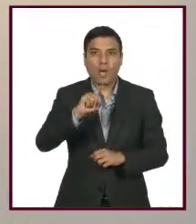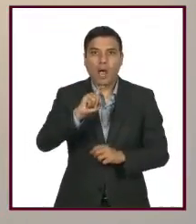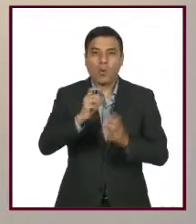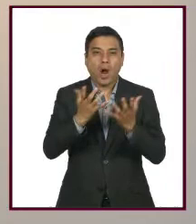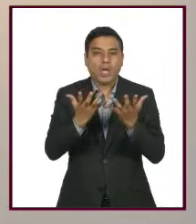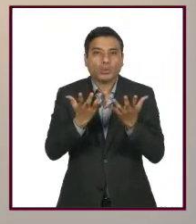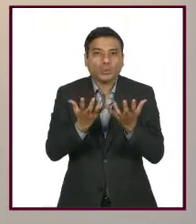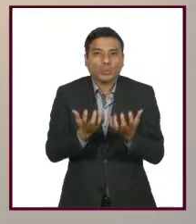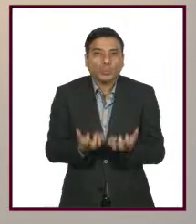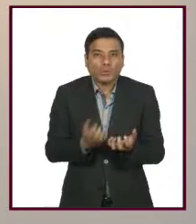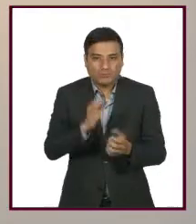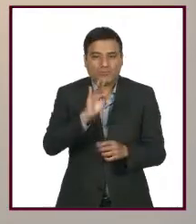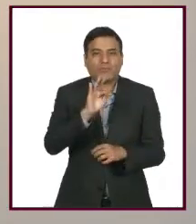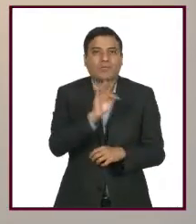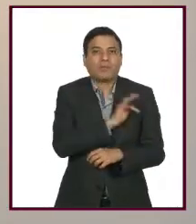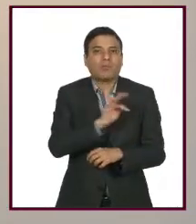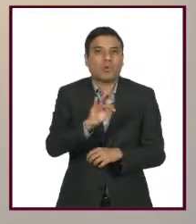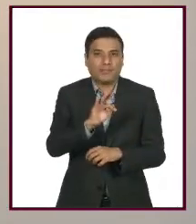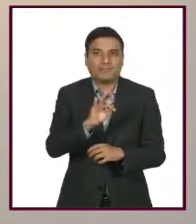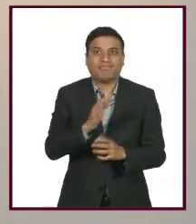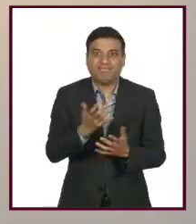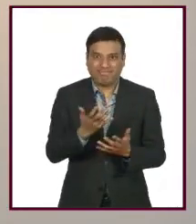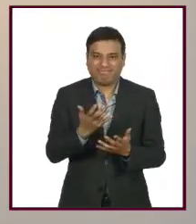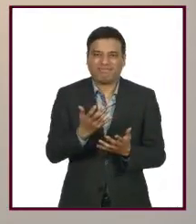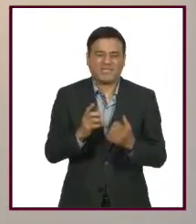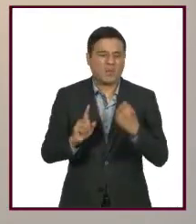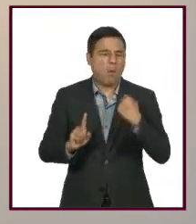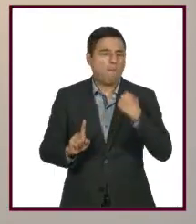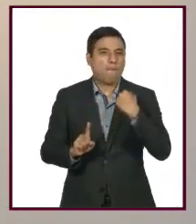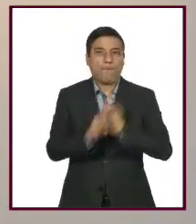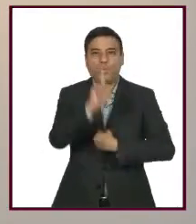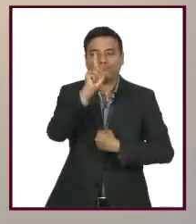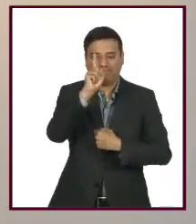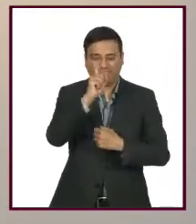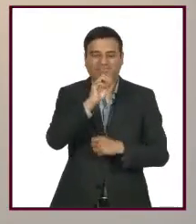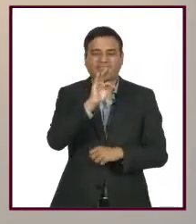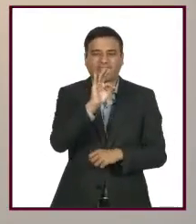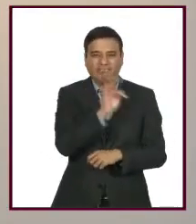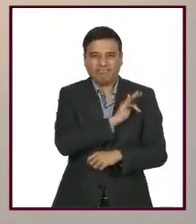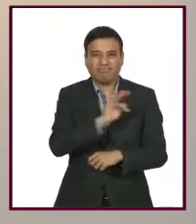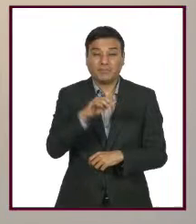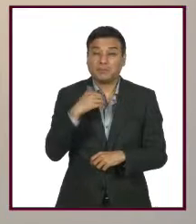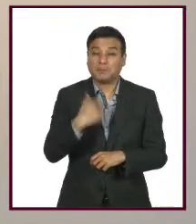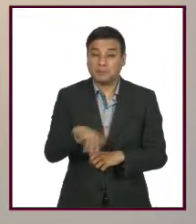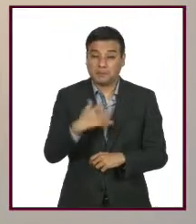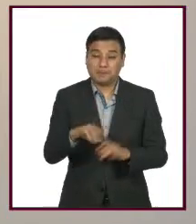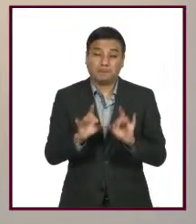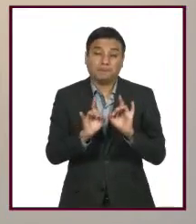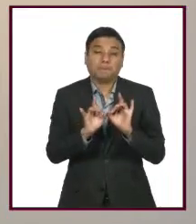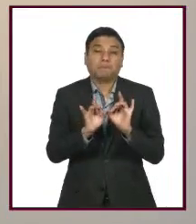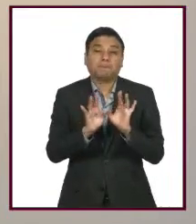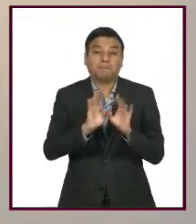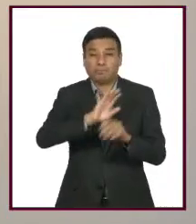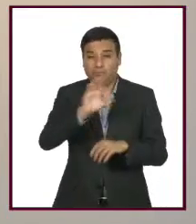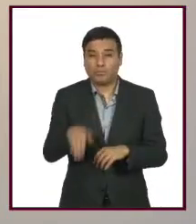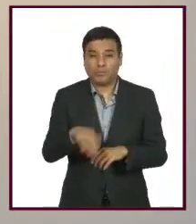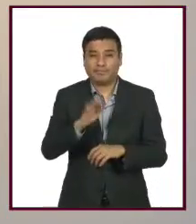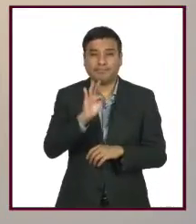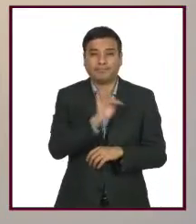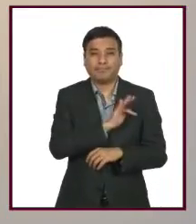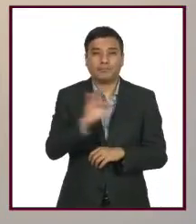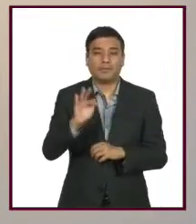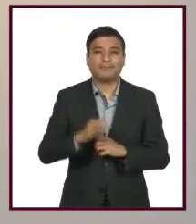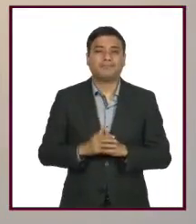pueda generar una descompensación en el organismo y que también las consecuencias puedan ser pues mortales, ¿no? En el individuo. Entonces